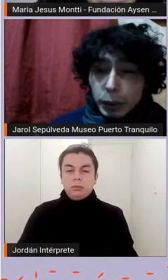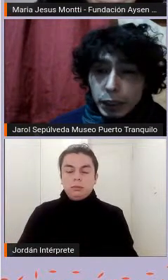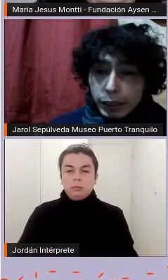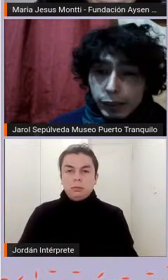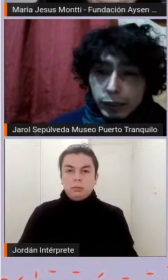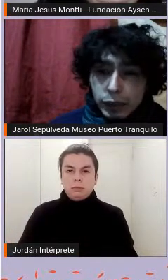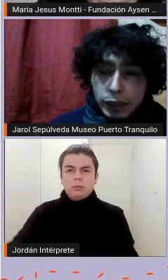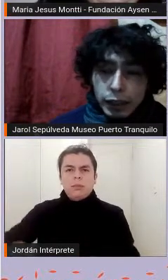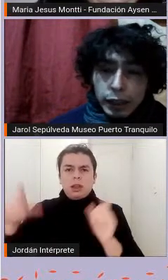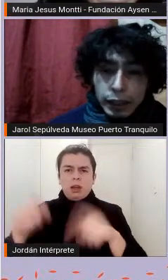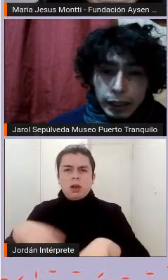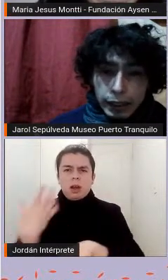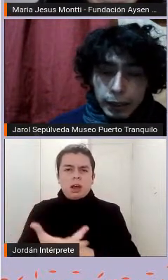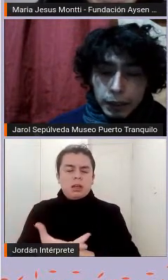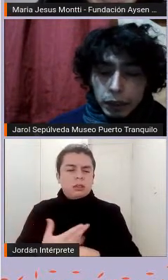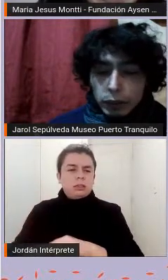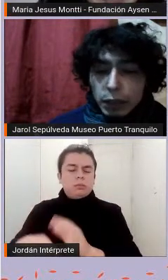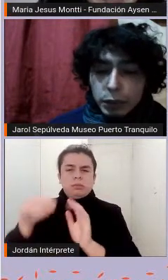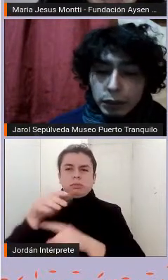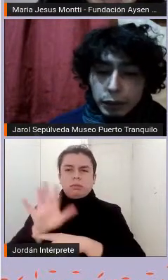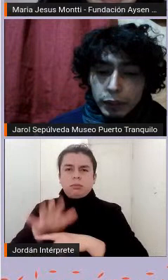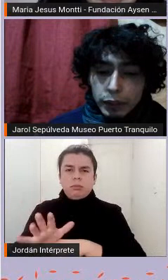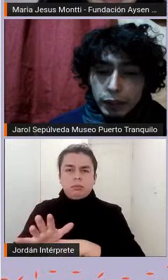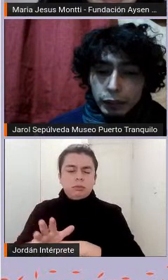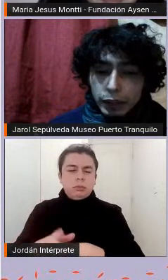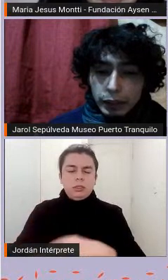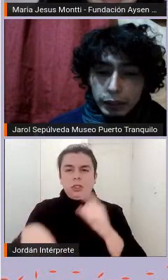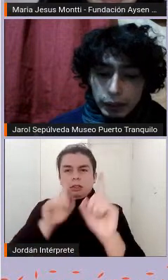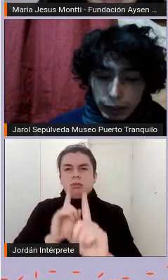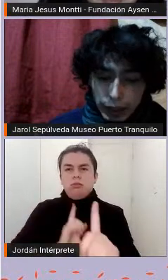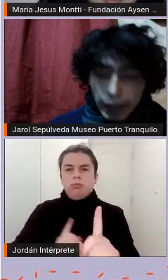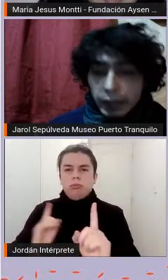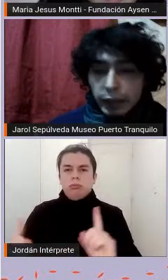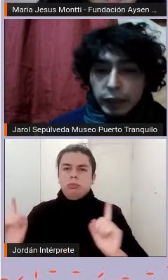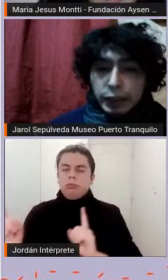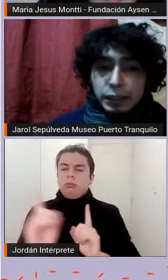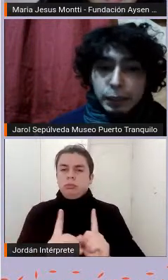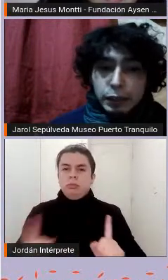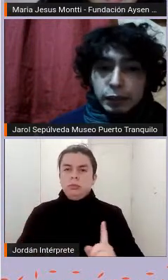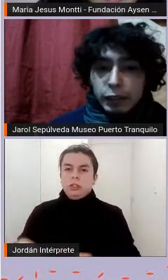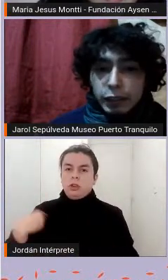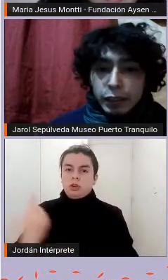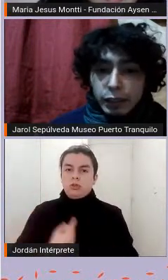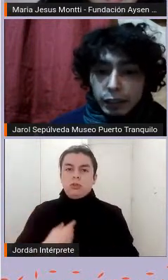ahora somos 15, y todos aportamos desde nuestras distintas